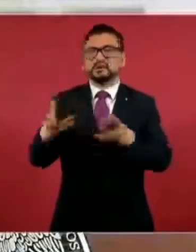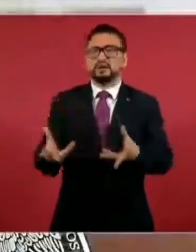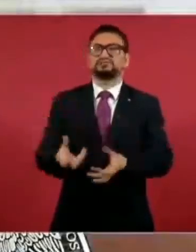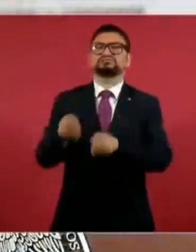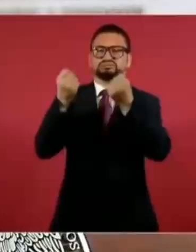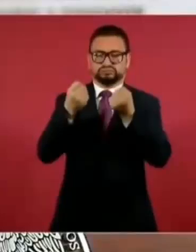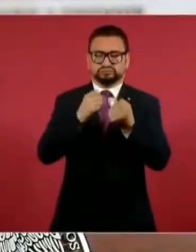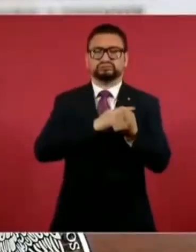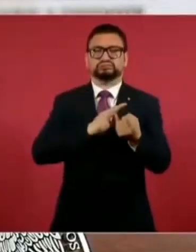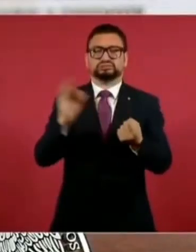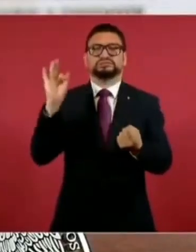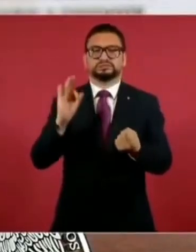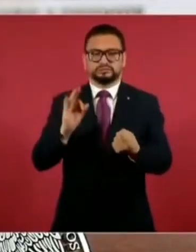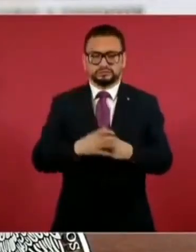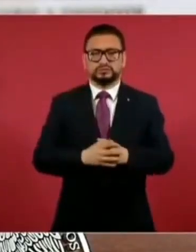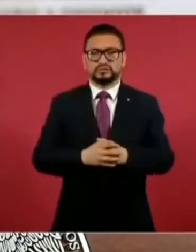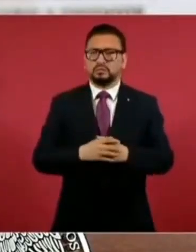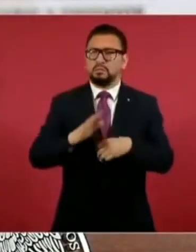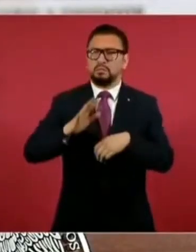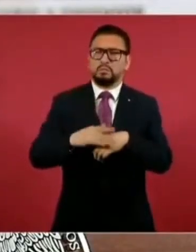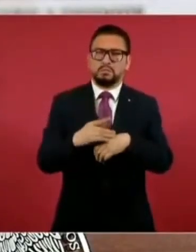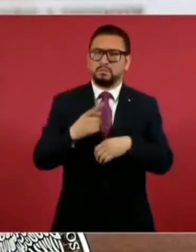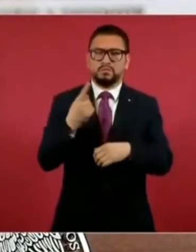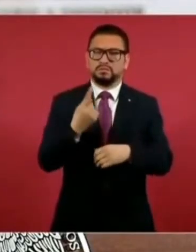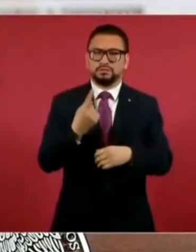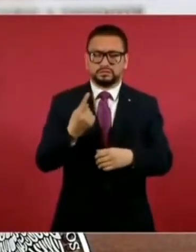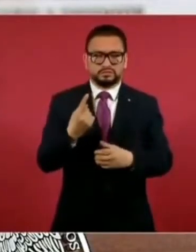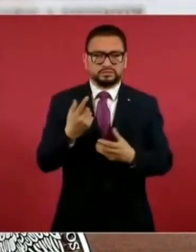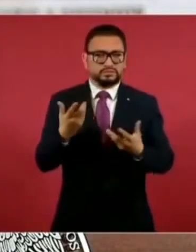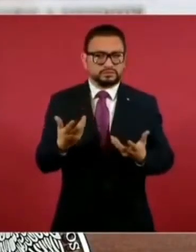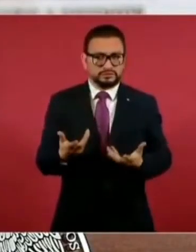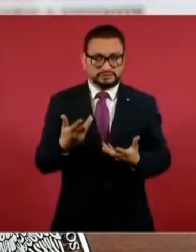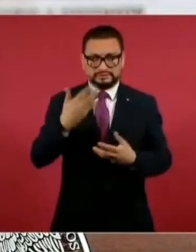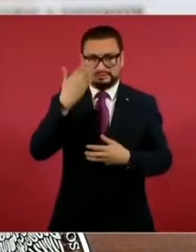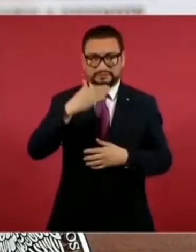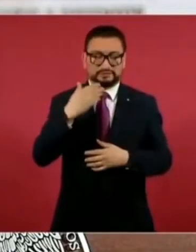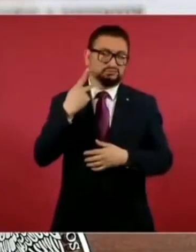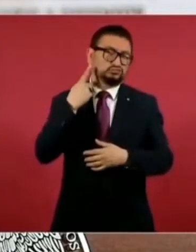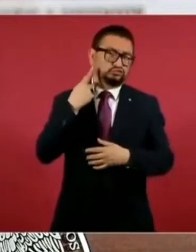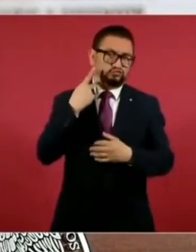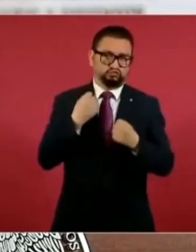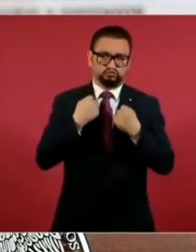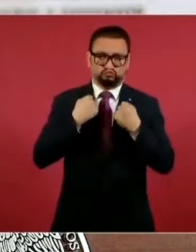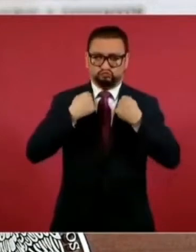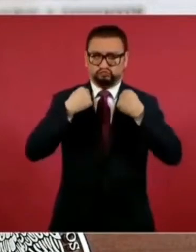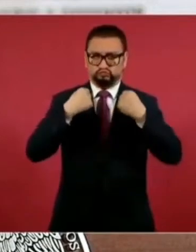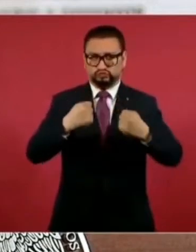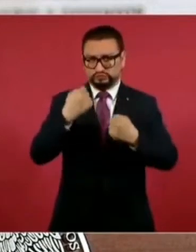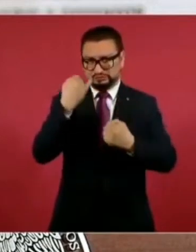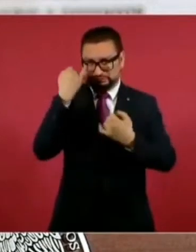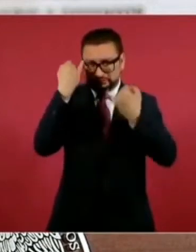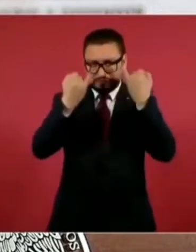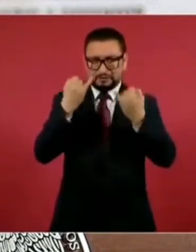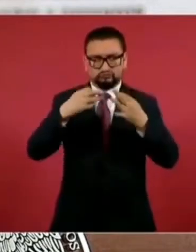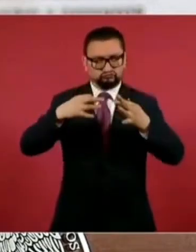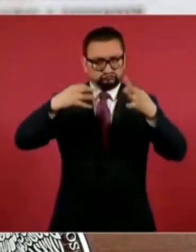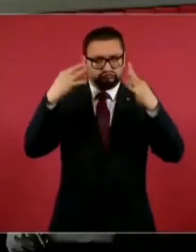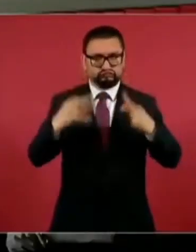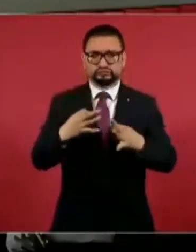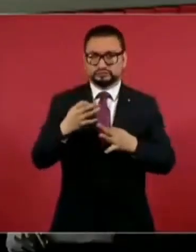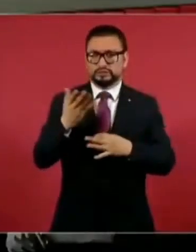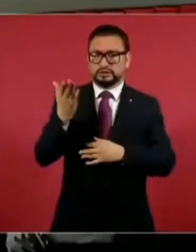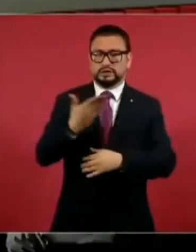ha logrado gracias a la fortaleza política e ideológica del presidente López